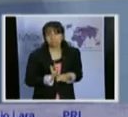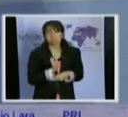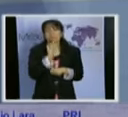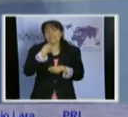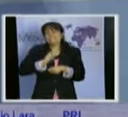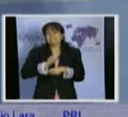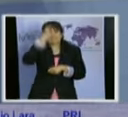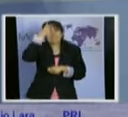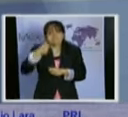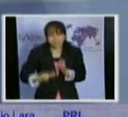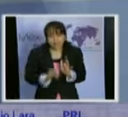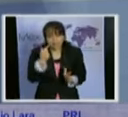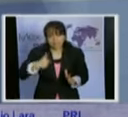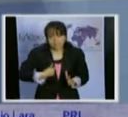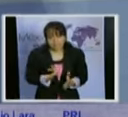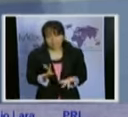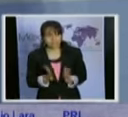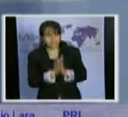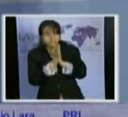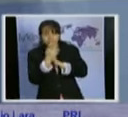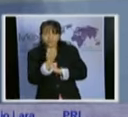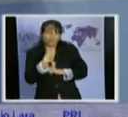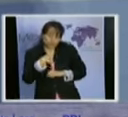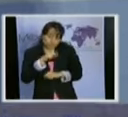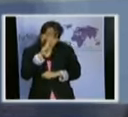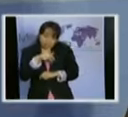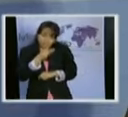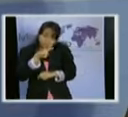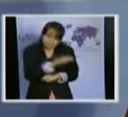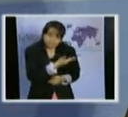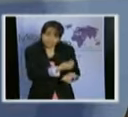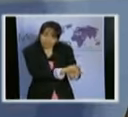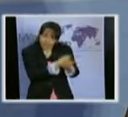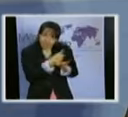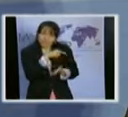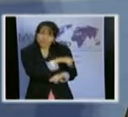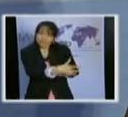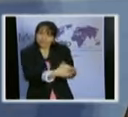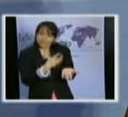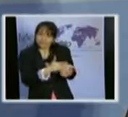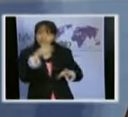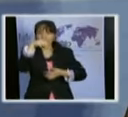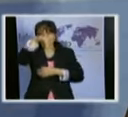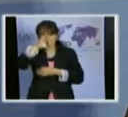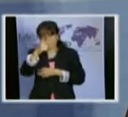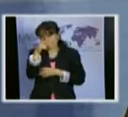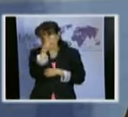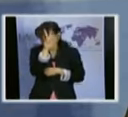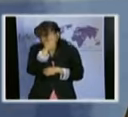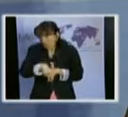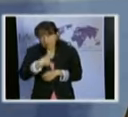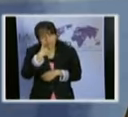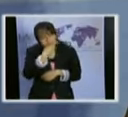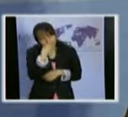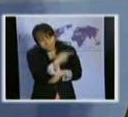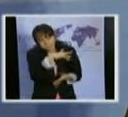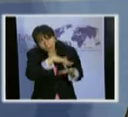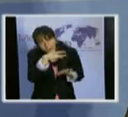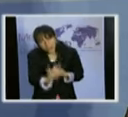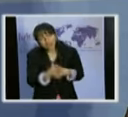comisión, así que recurrí, por supuesto, a Miguel, a quien le agradezco sinceramente todas las atenciones y la ayuda que